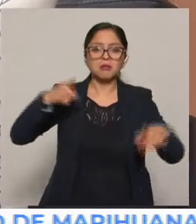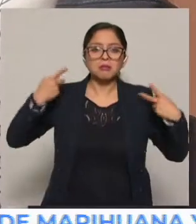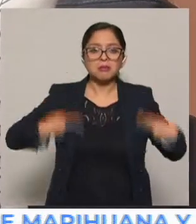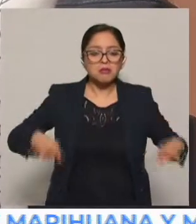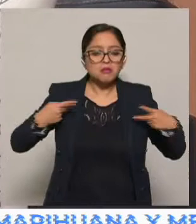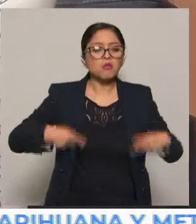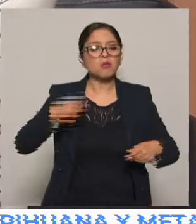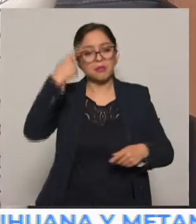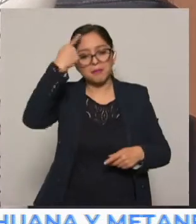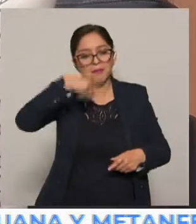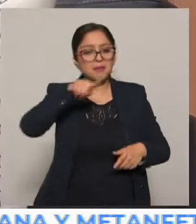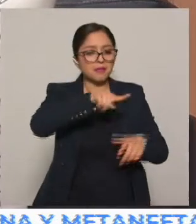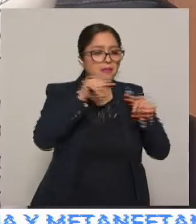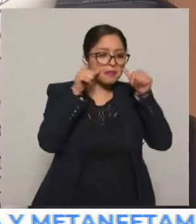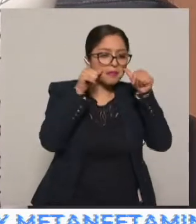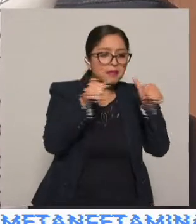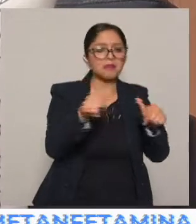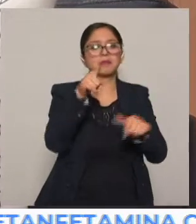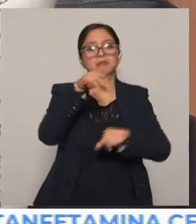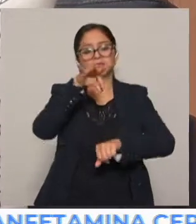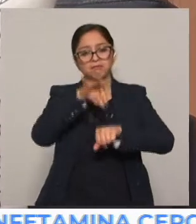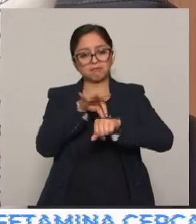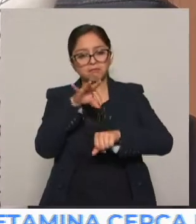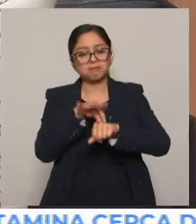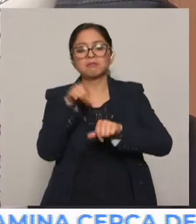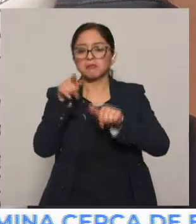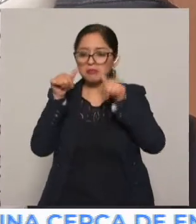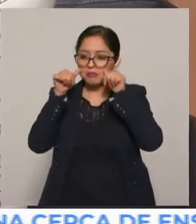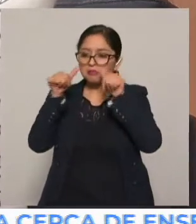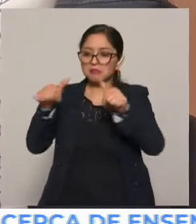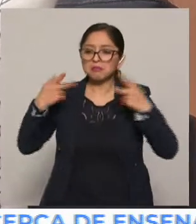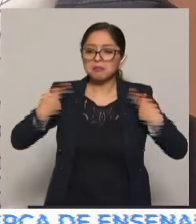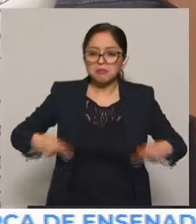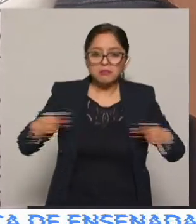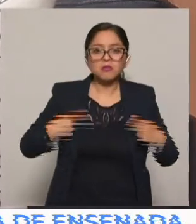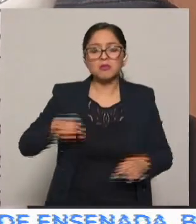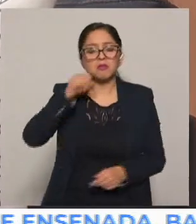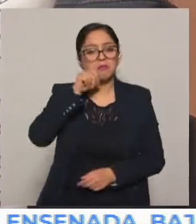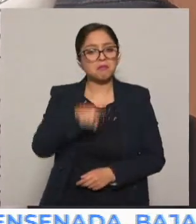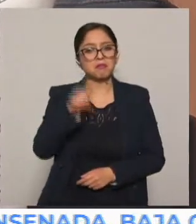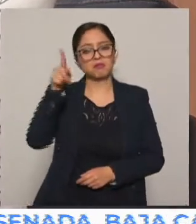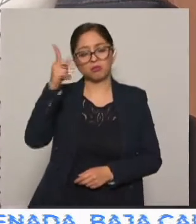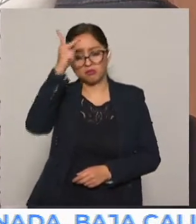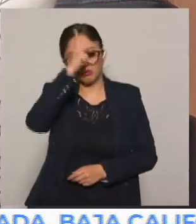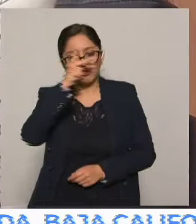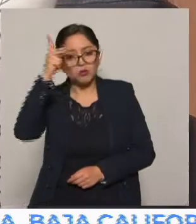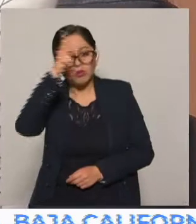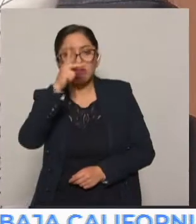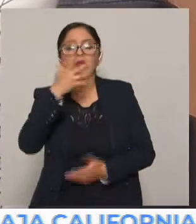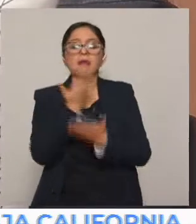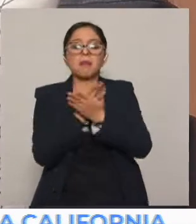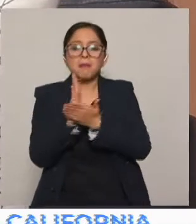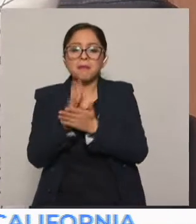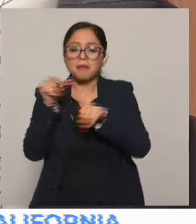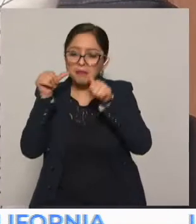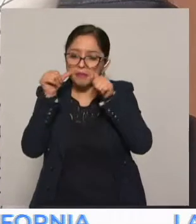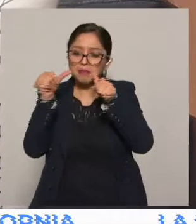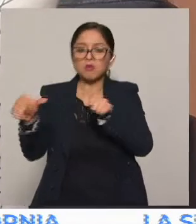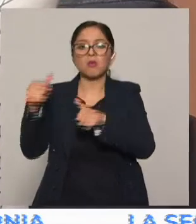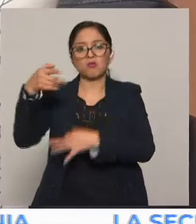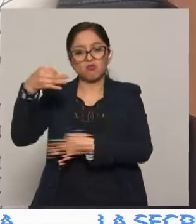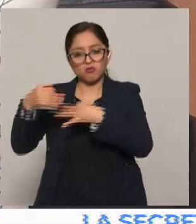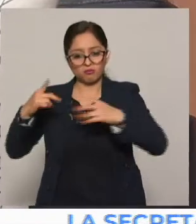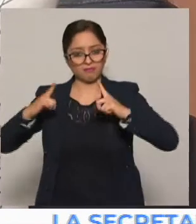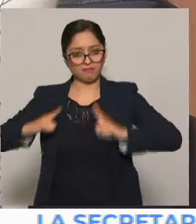atenderlas médicamente, para atender a las personas psicológicamente. además de lo jurídico. Y otro dato interesante de